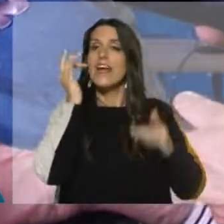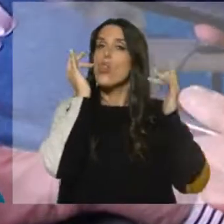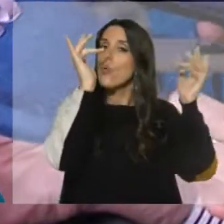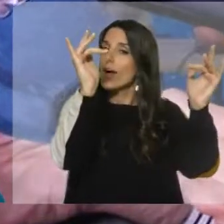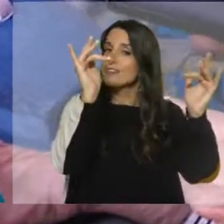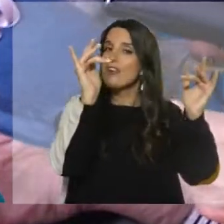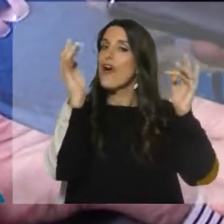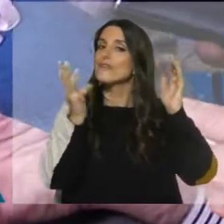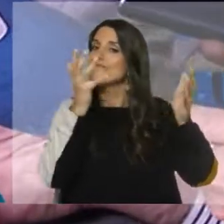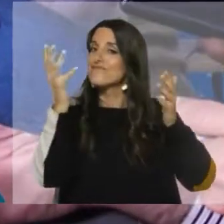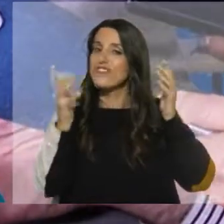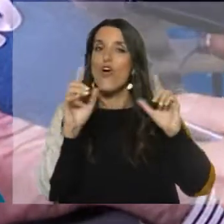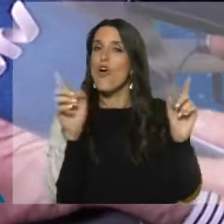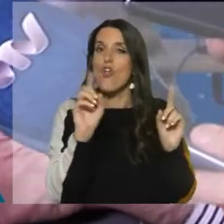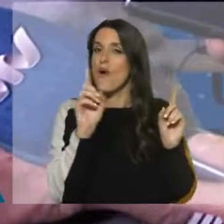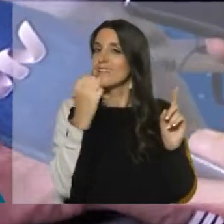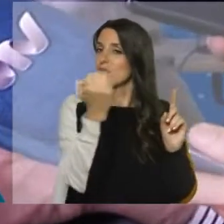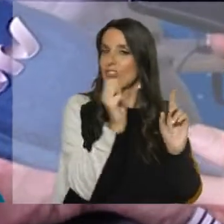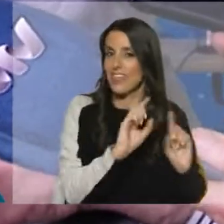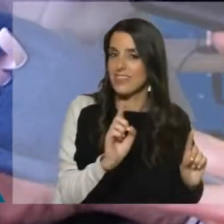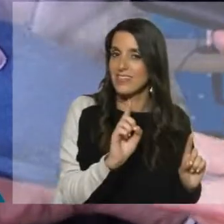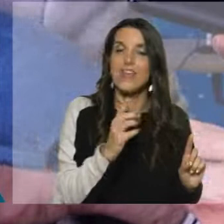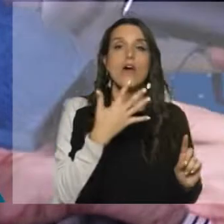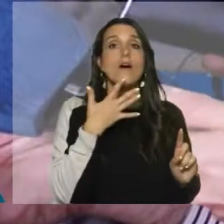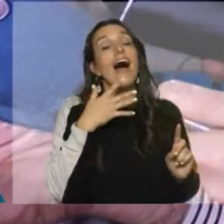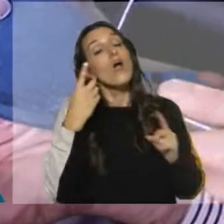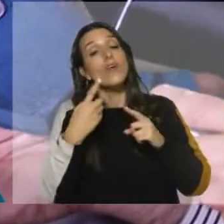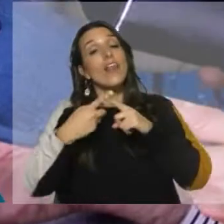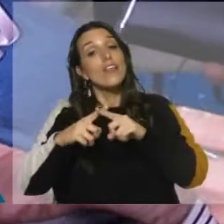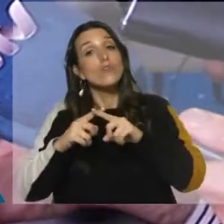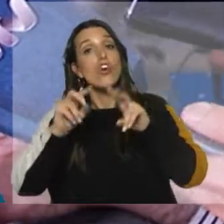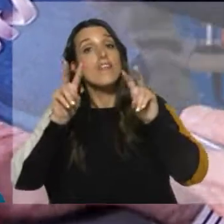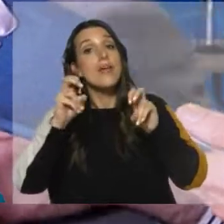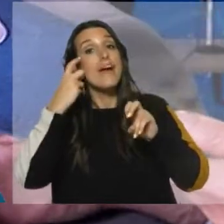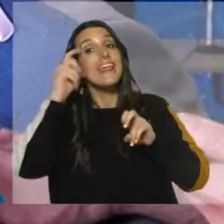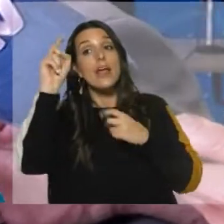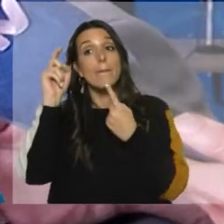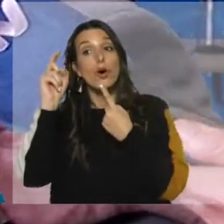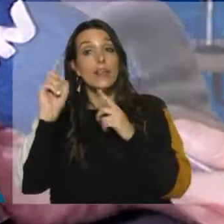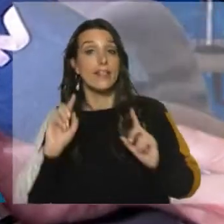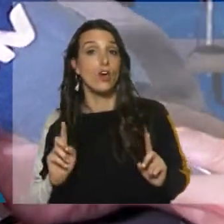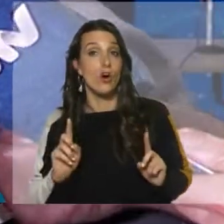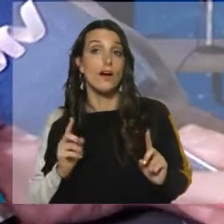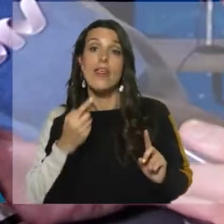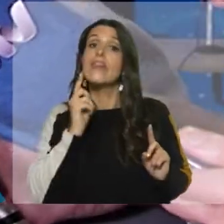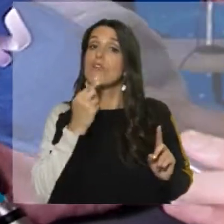queda... No es lo sustantivo. Por ejemplo, hay discusiones vinculadas a concepciones ideológicas, y hay que